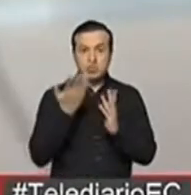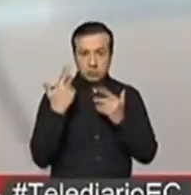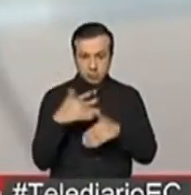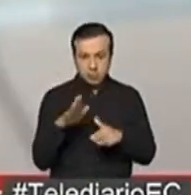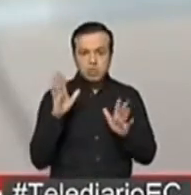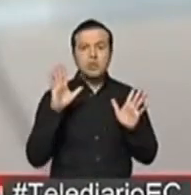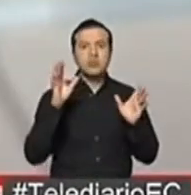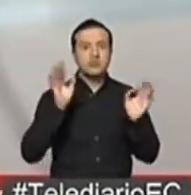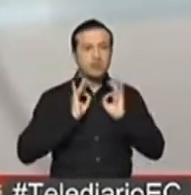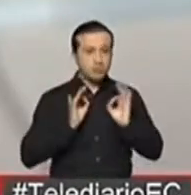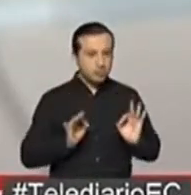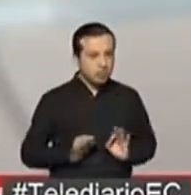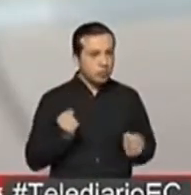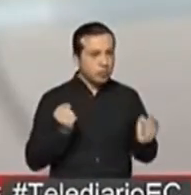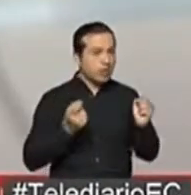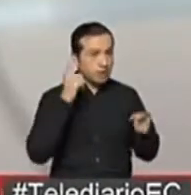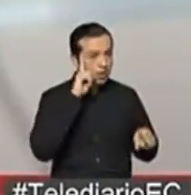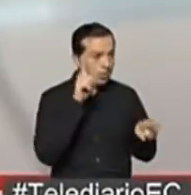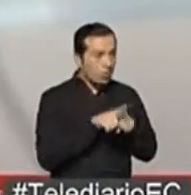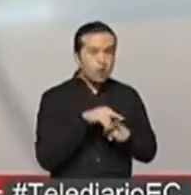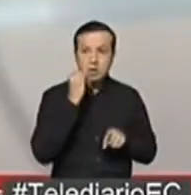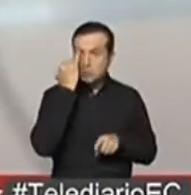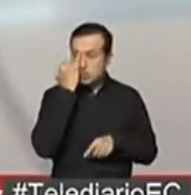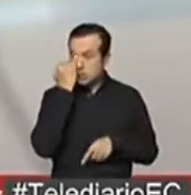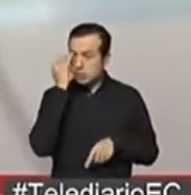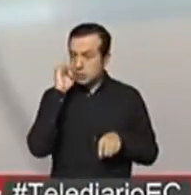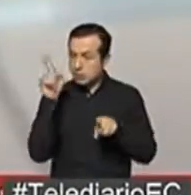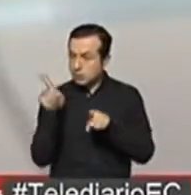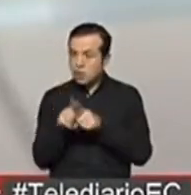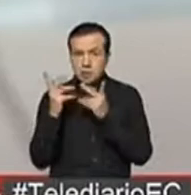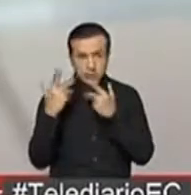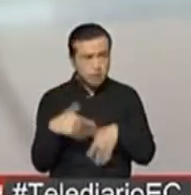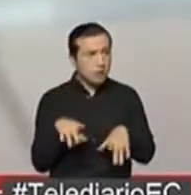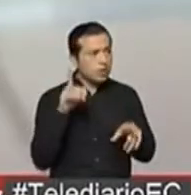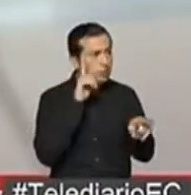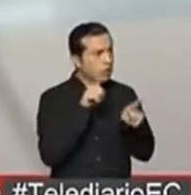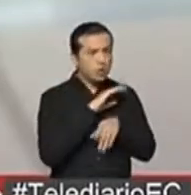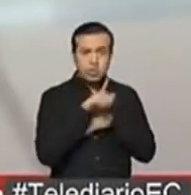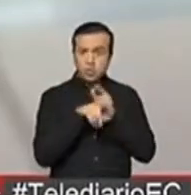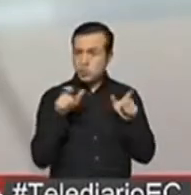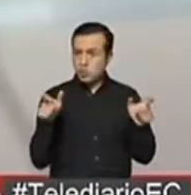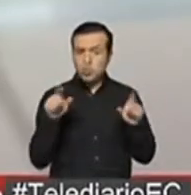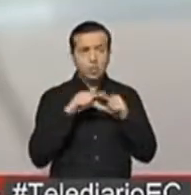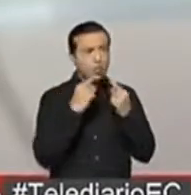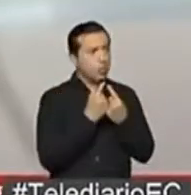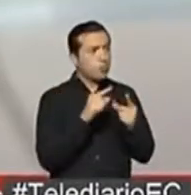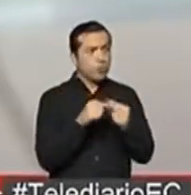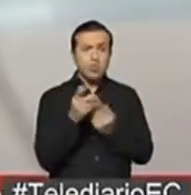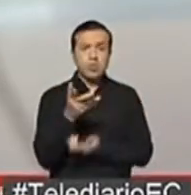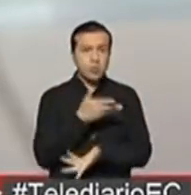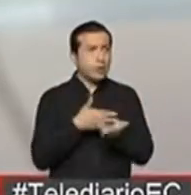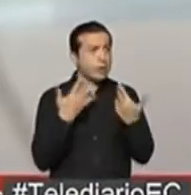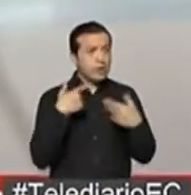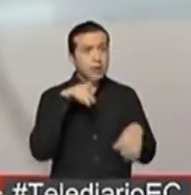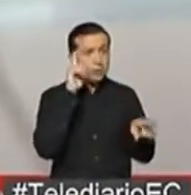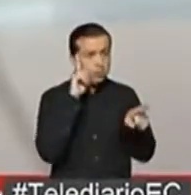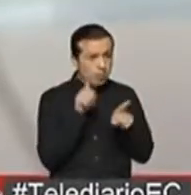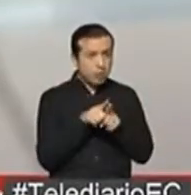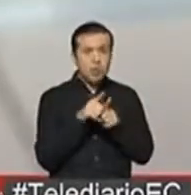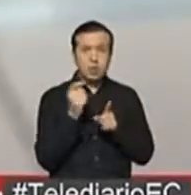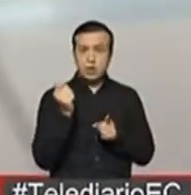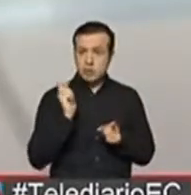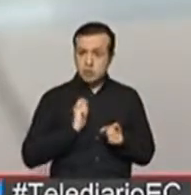arreglado con choferes con con indígenas con gas con todo el mundo con las cámaras y todo ajustó